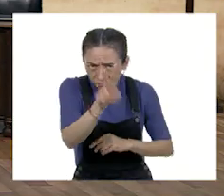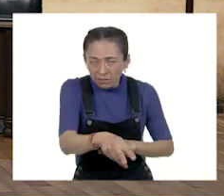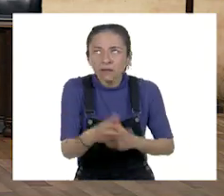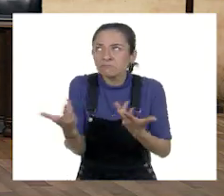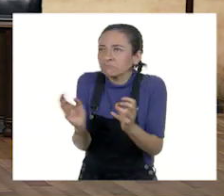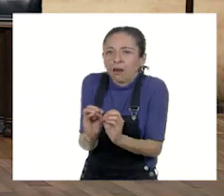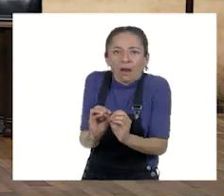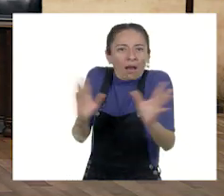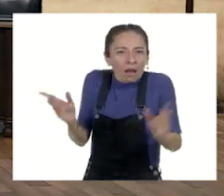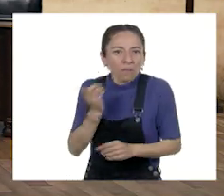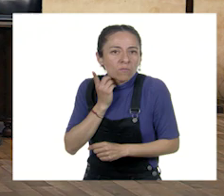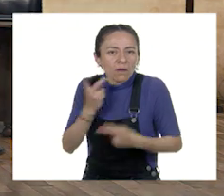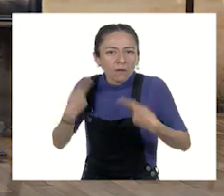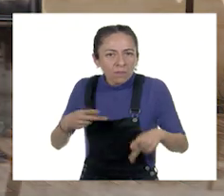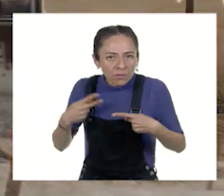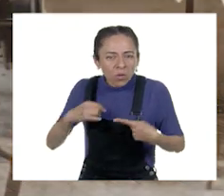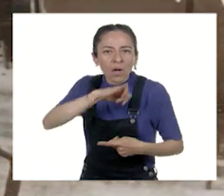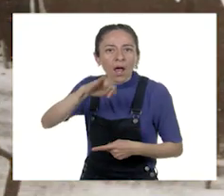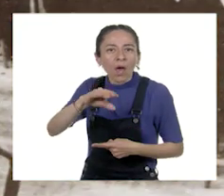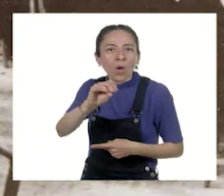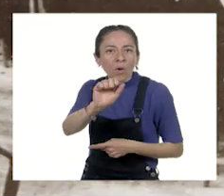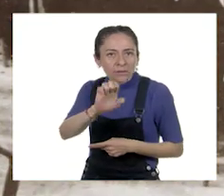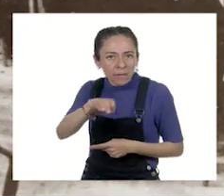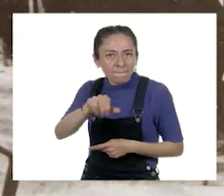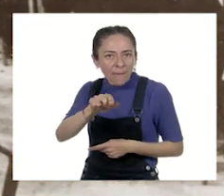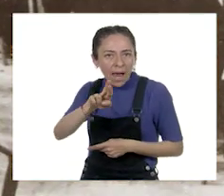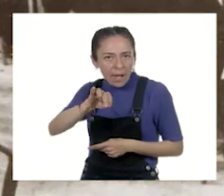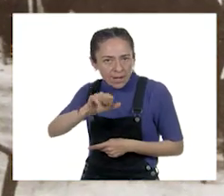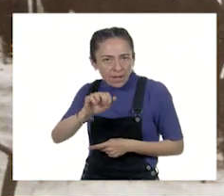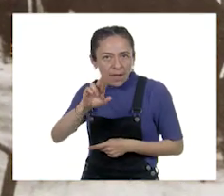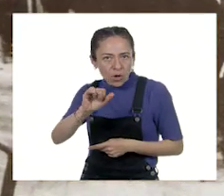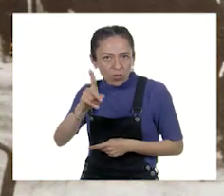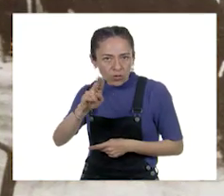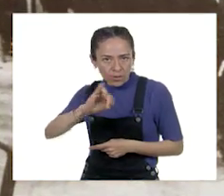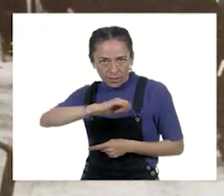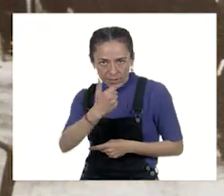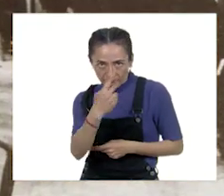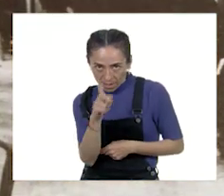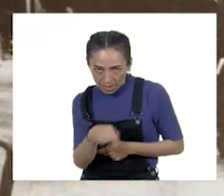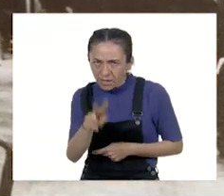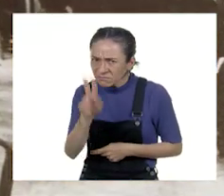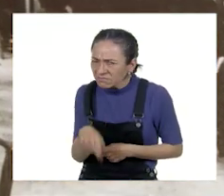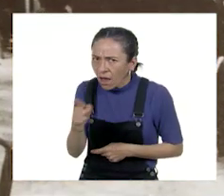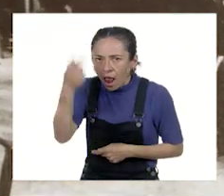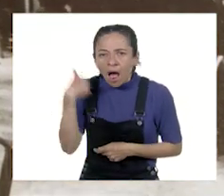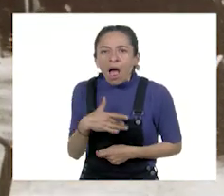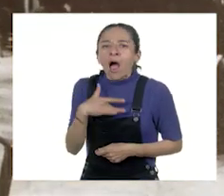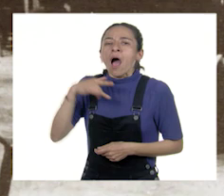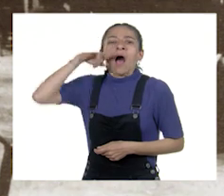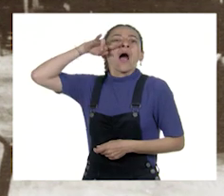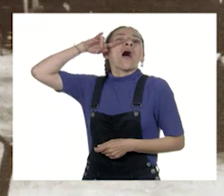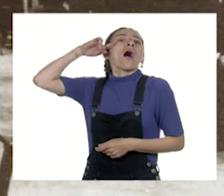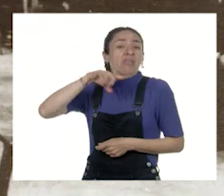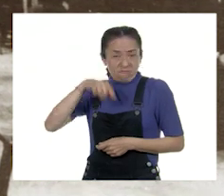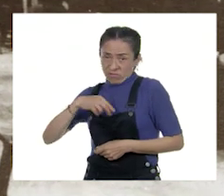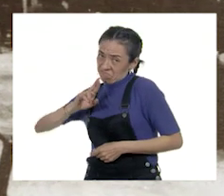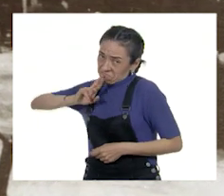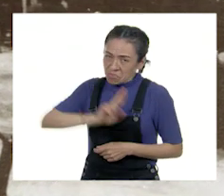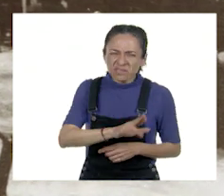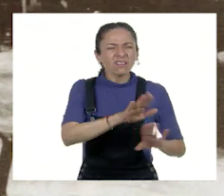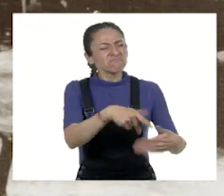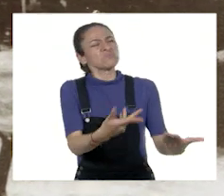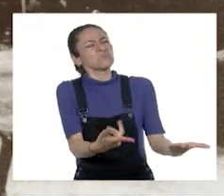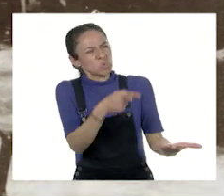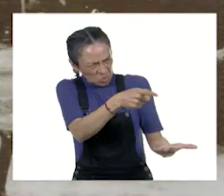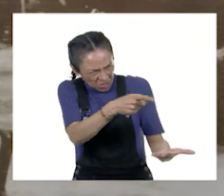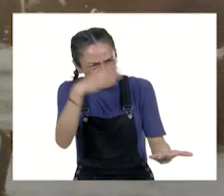José María Rodríguez, miembro de la comisión, se sintió herido en su amor propio y contestó: ¿Cómo quiere el señor Ezquerro que la